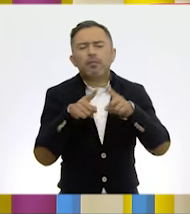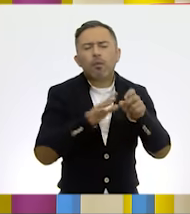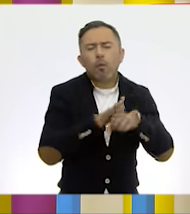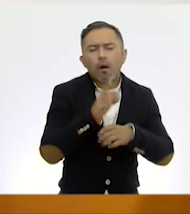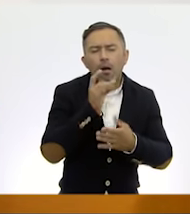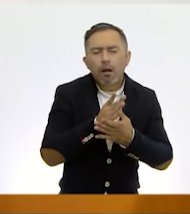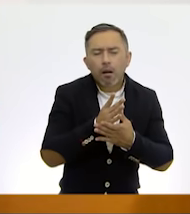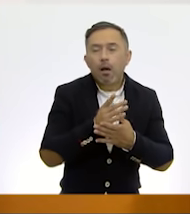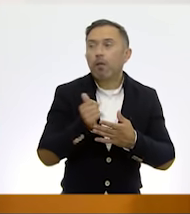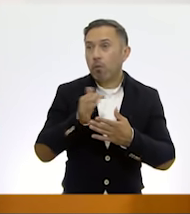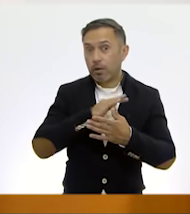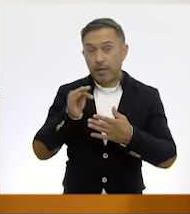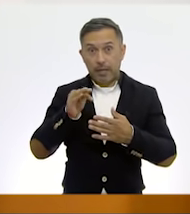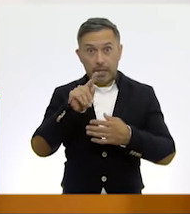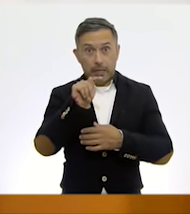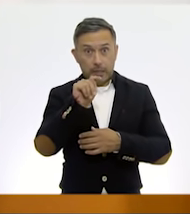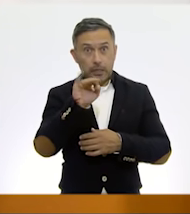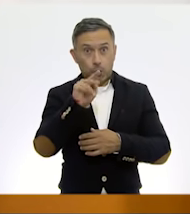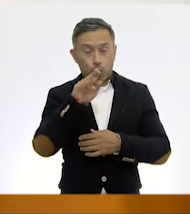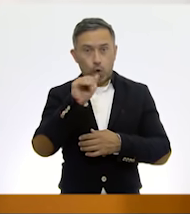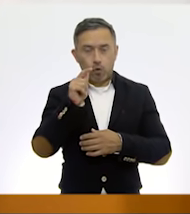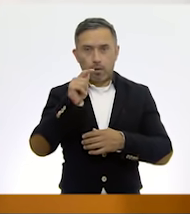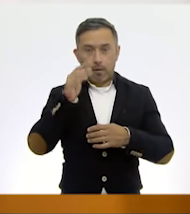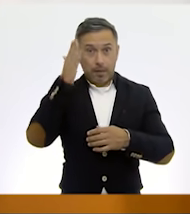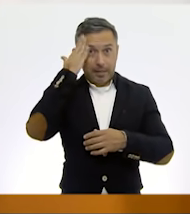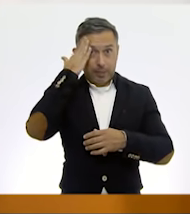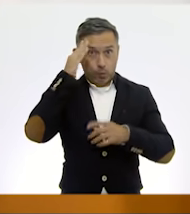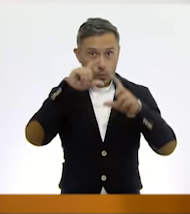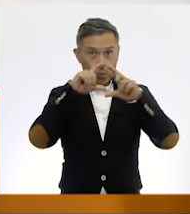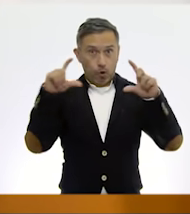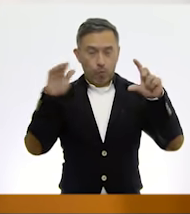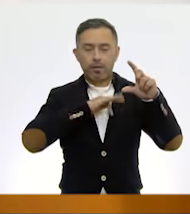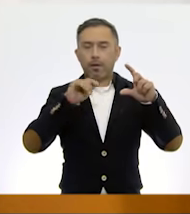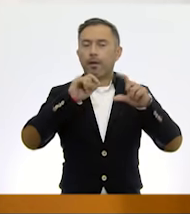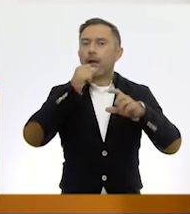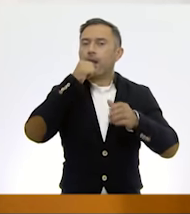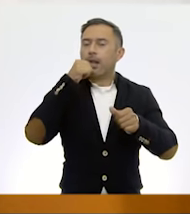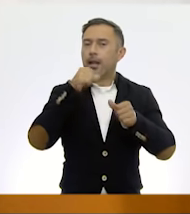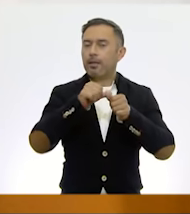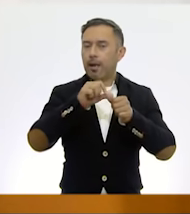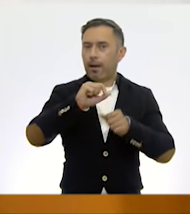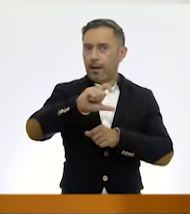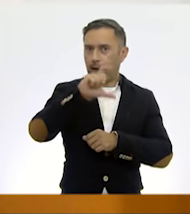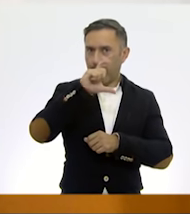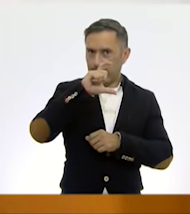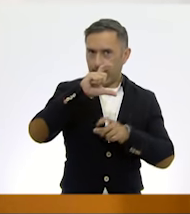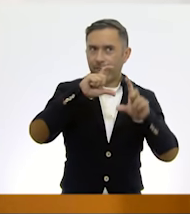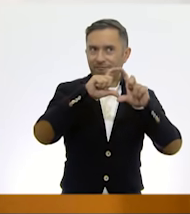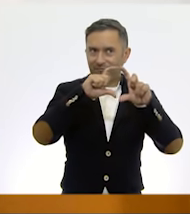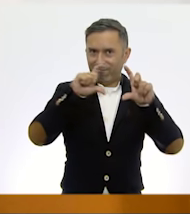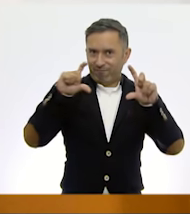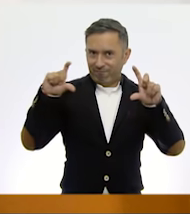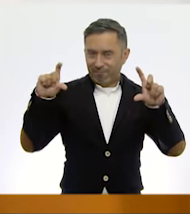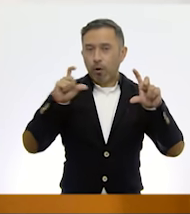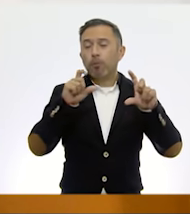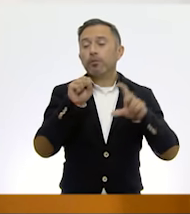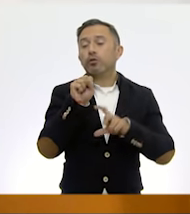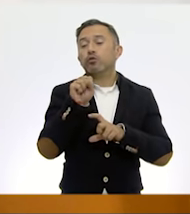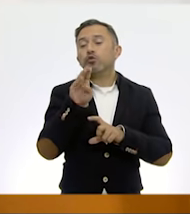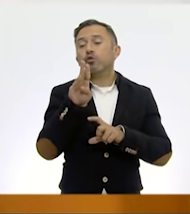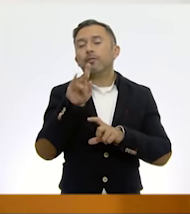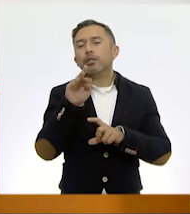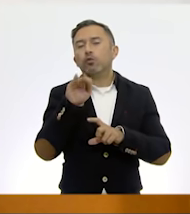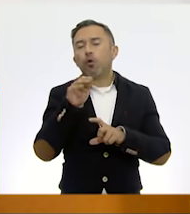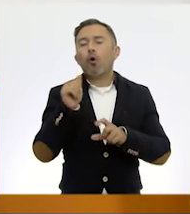Y en algunos folletos que estuvimos viendo la semana pasada, vinieron en mayúsculas el título y los subtítulos venían hasta en un cuadrito de otro color